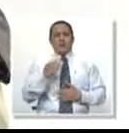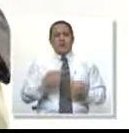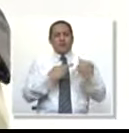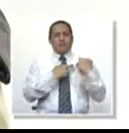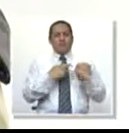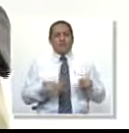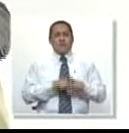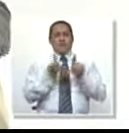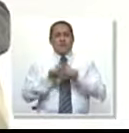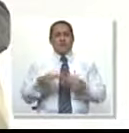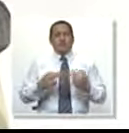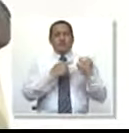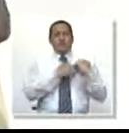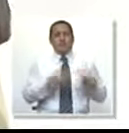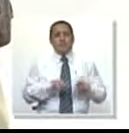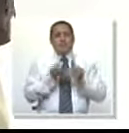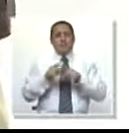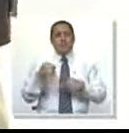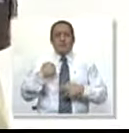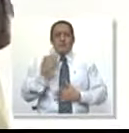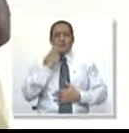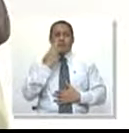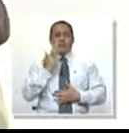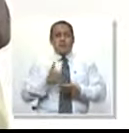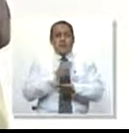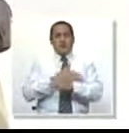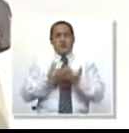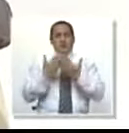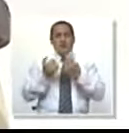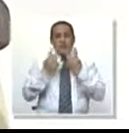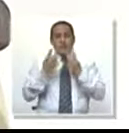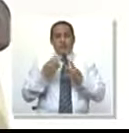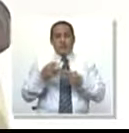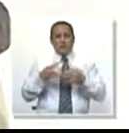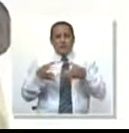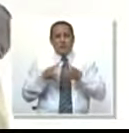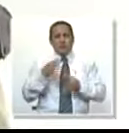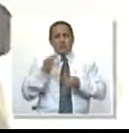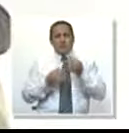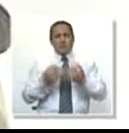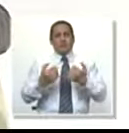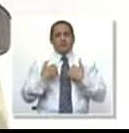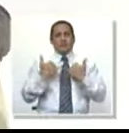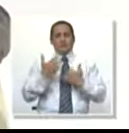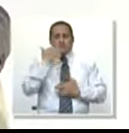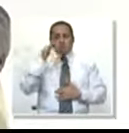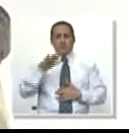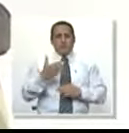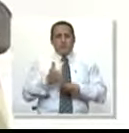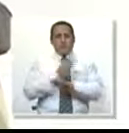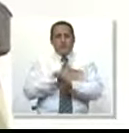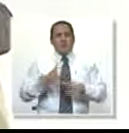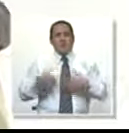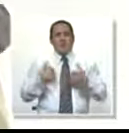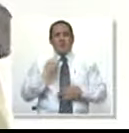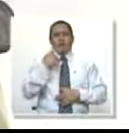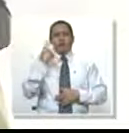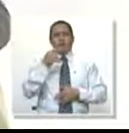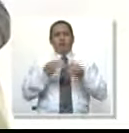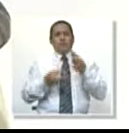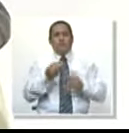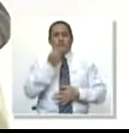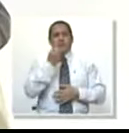la patria podestad tod una representación de la madre no en ausencia de esta capacidad procesal que tiene un menor de edad para poder demandar